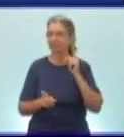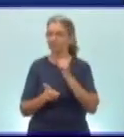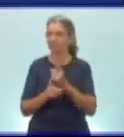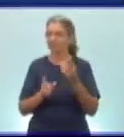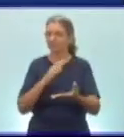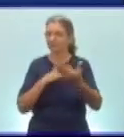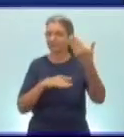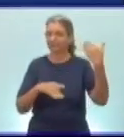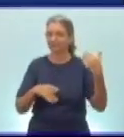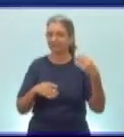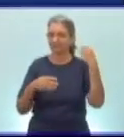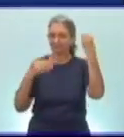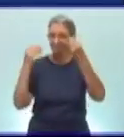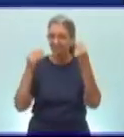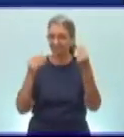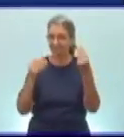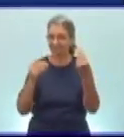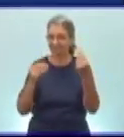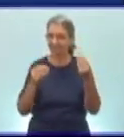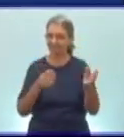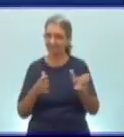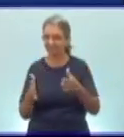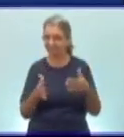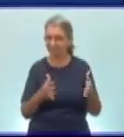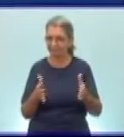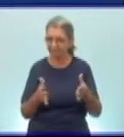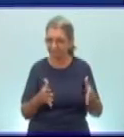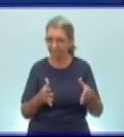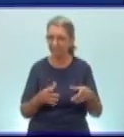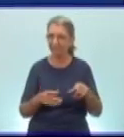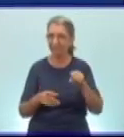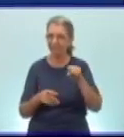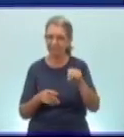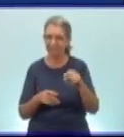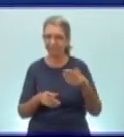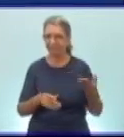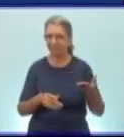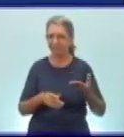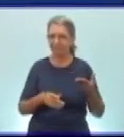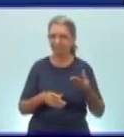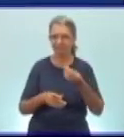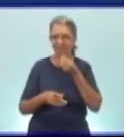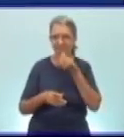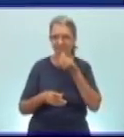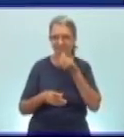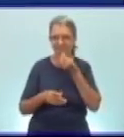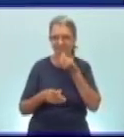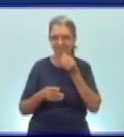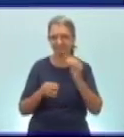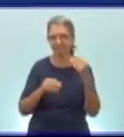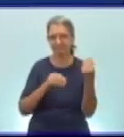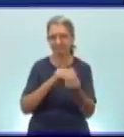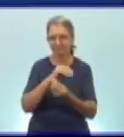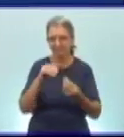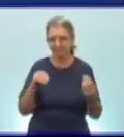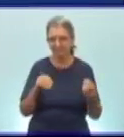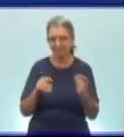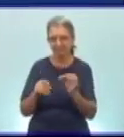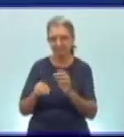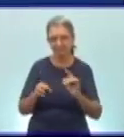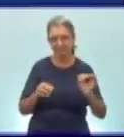analizamos desde el punto de vista cinemático, bueno, pues estudiamos que la aceleración se puede describir de igual forma que la velocidad y la